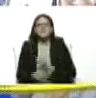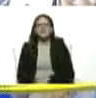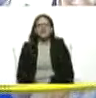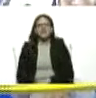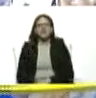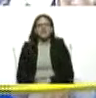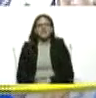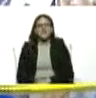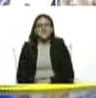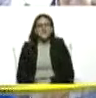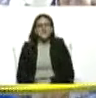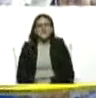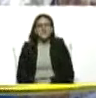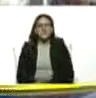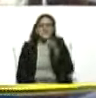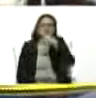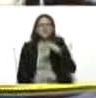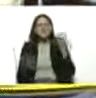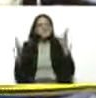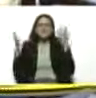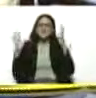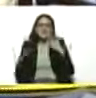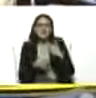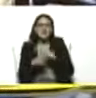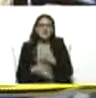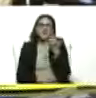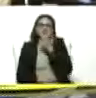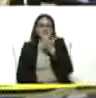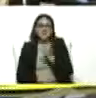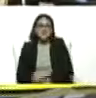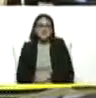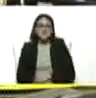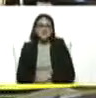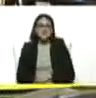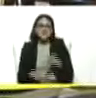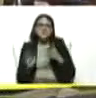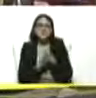Valga la cuña, me perdonan. Se me salió.